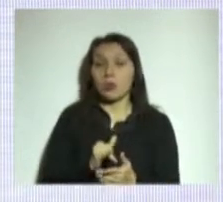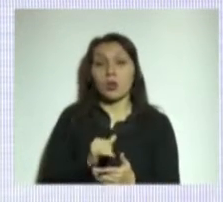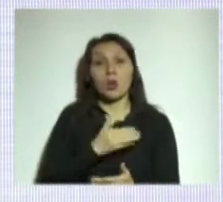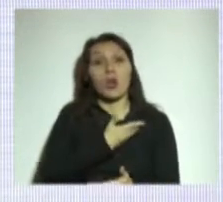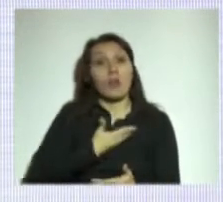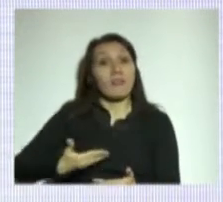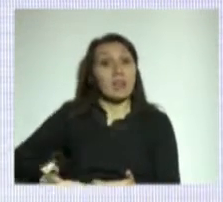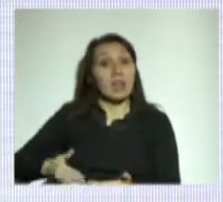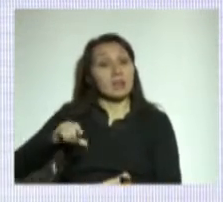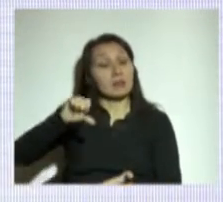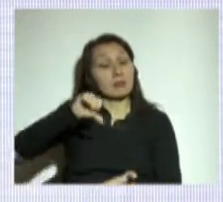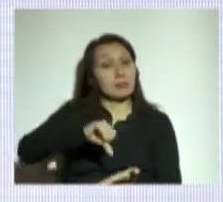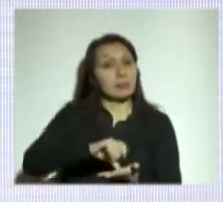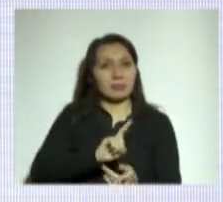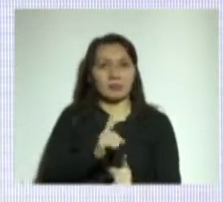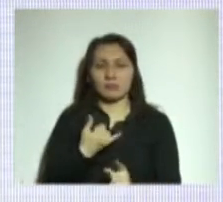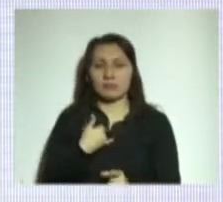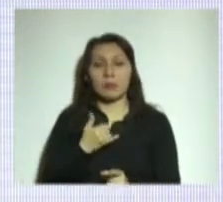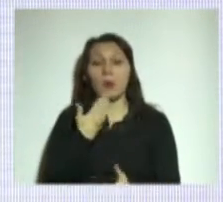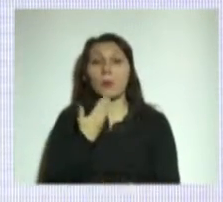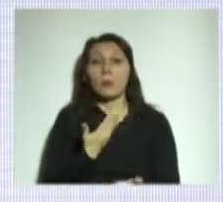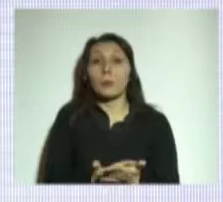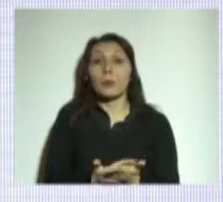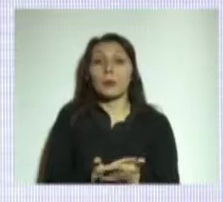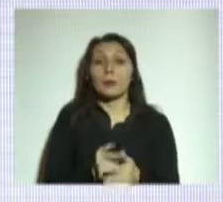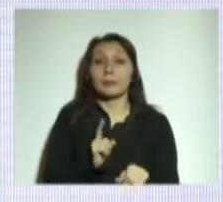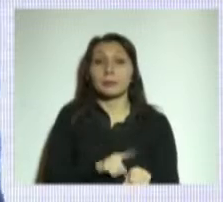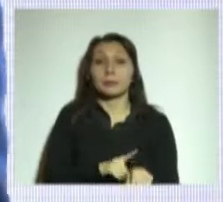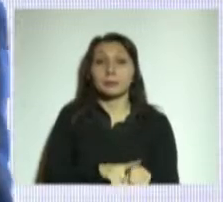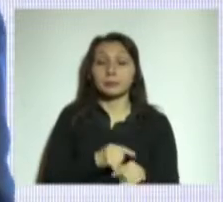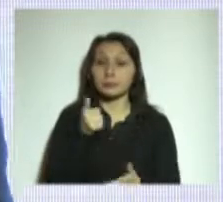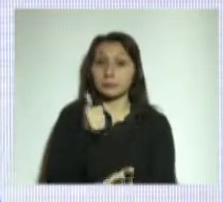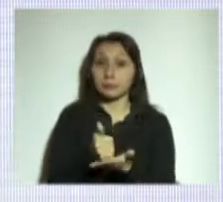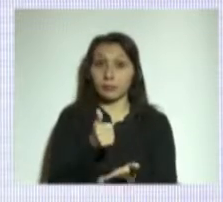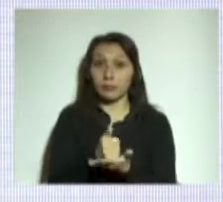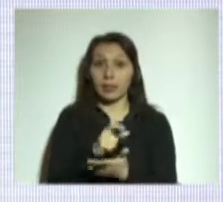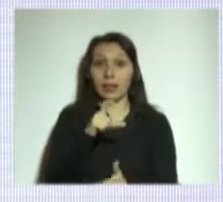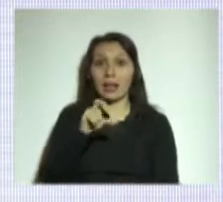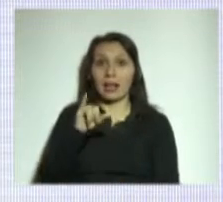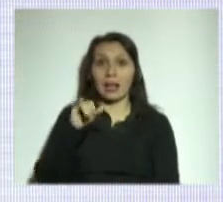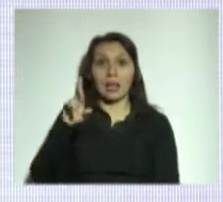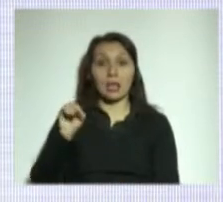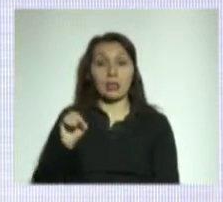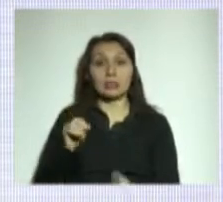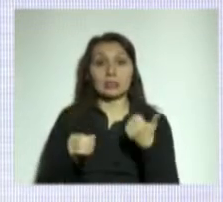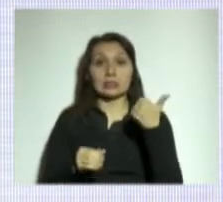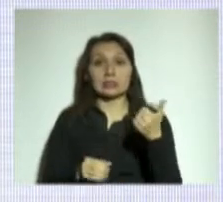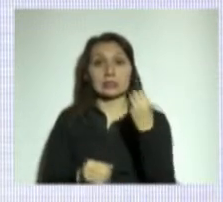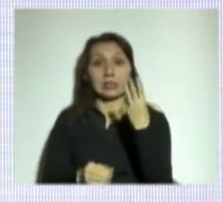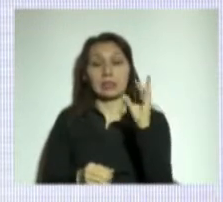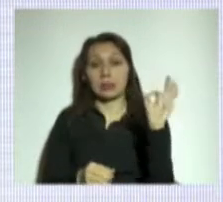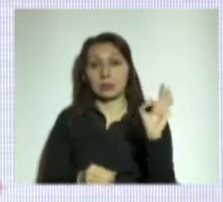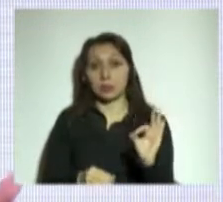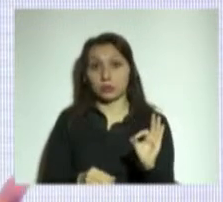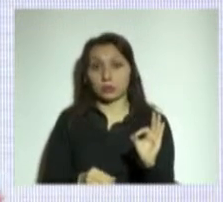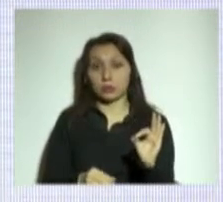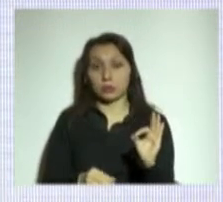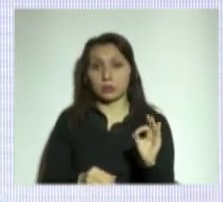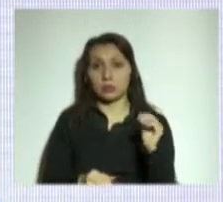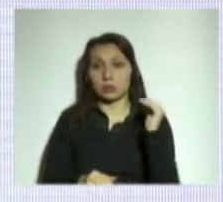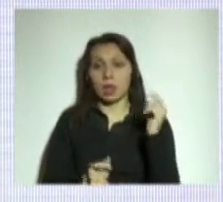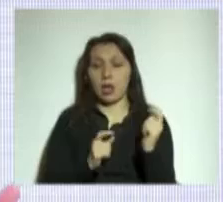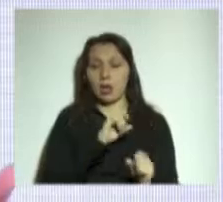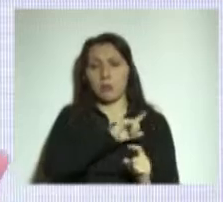centrales no les gusta porque en el momento en que el alcalde del Cairo es el 63% del